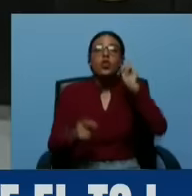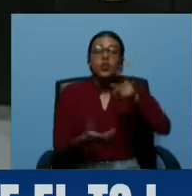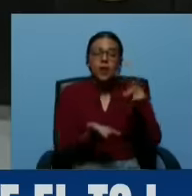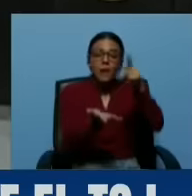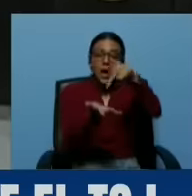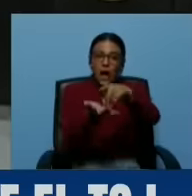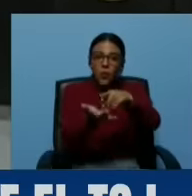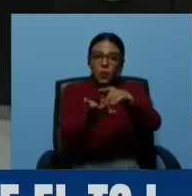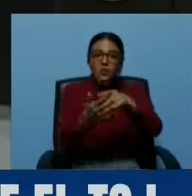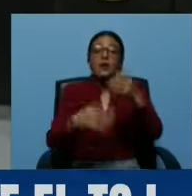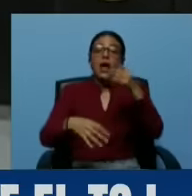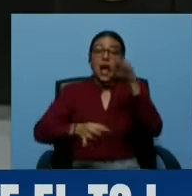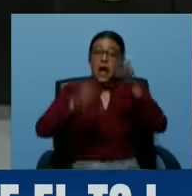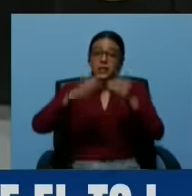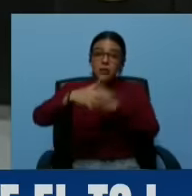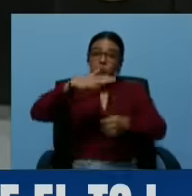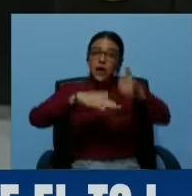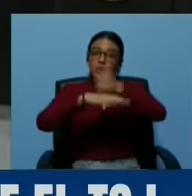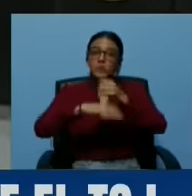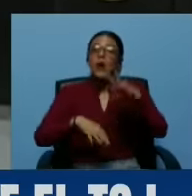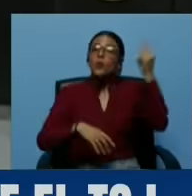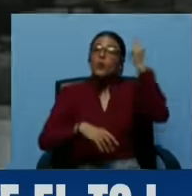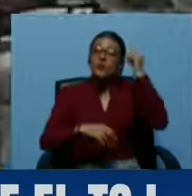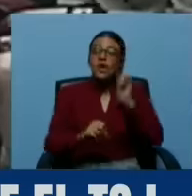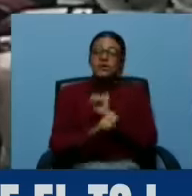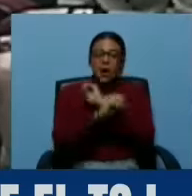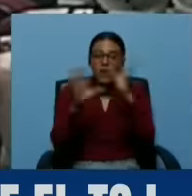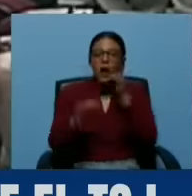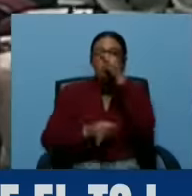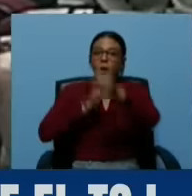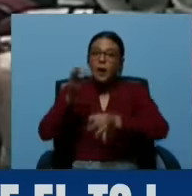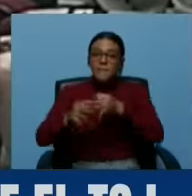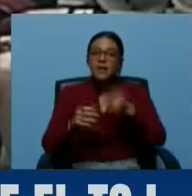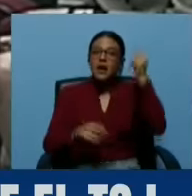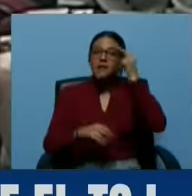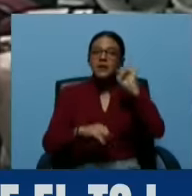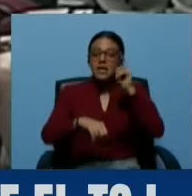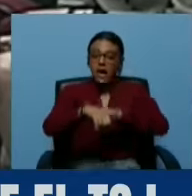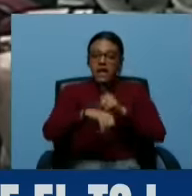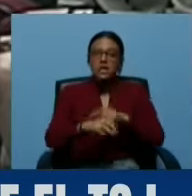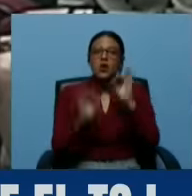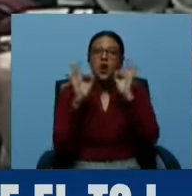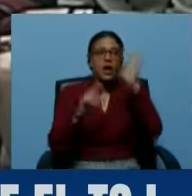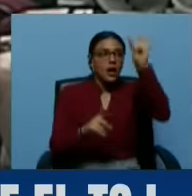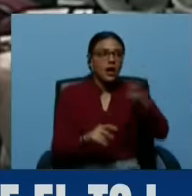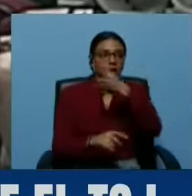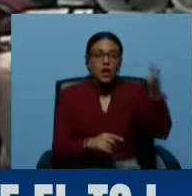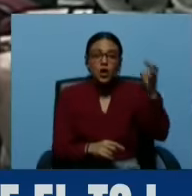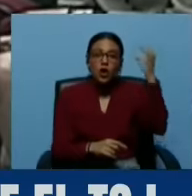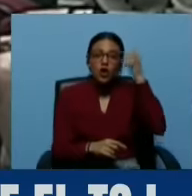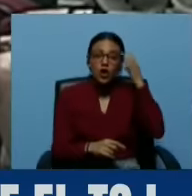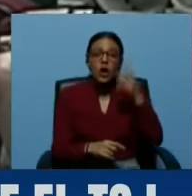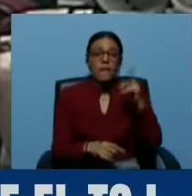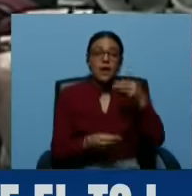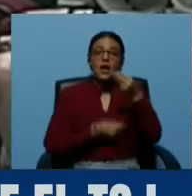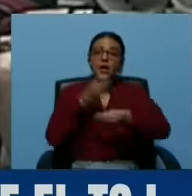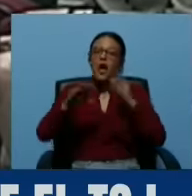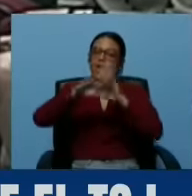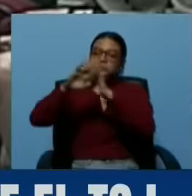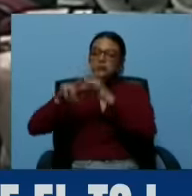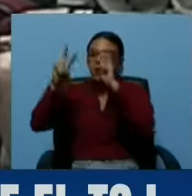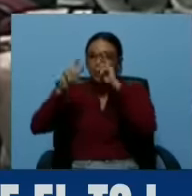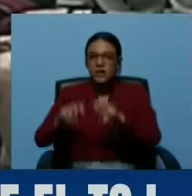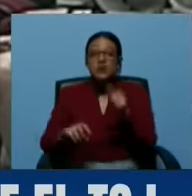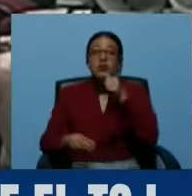acudir en la fecha y la hora estipulada en este cronograma de audiencias que fue publicado por el